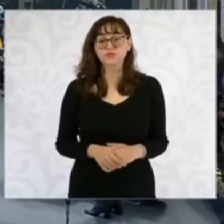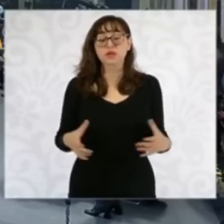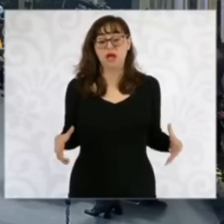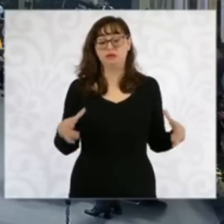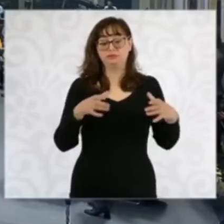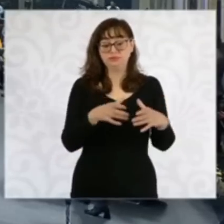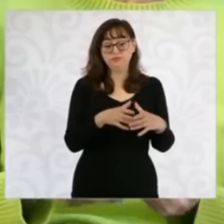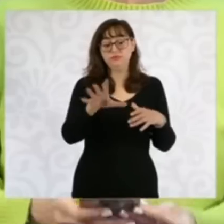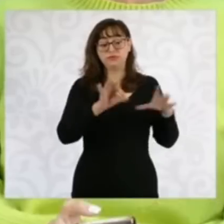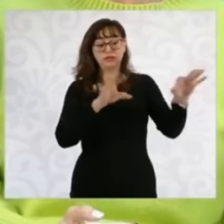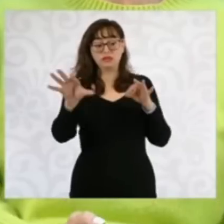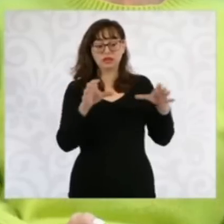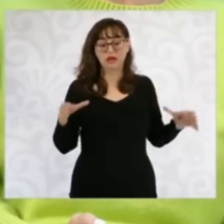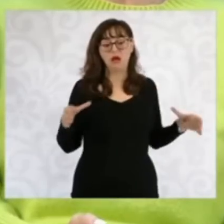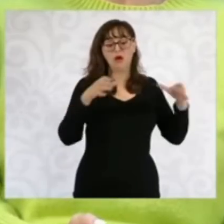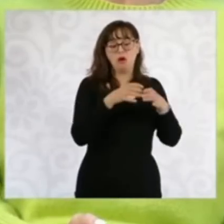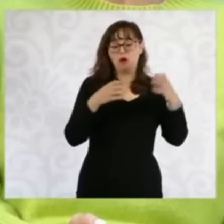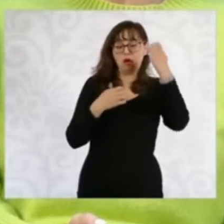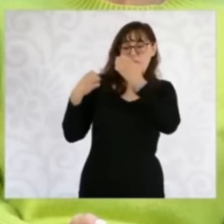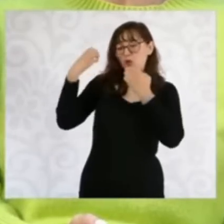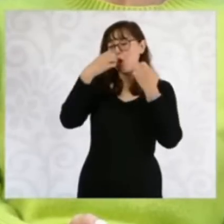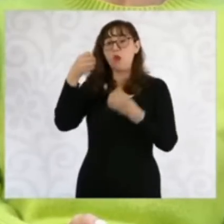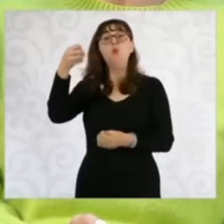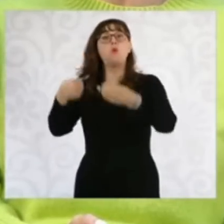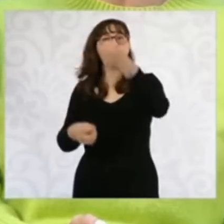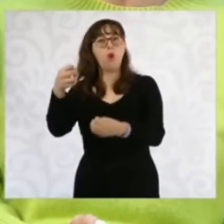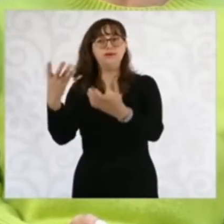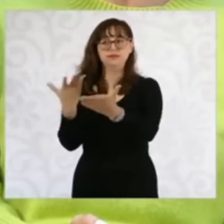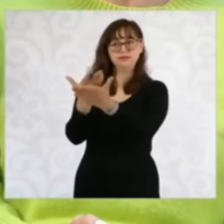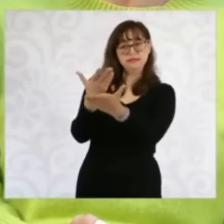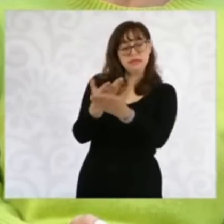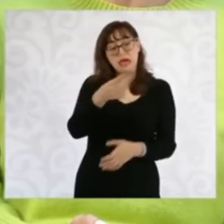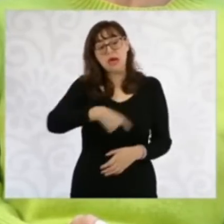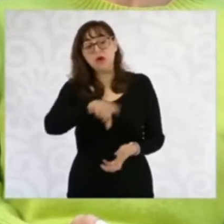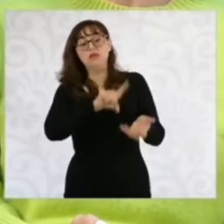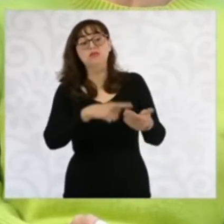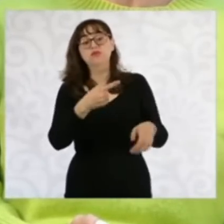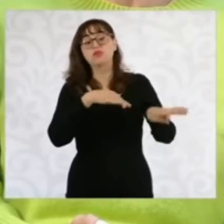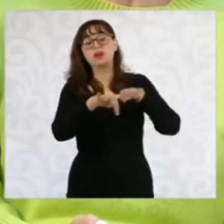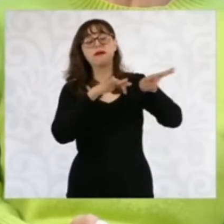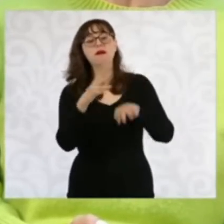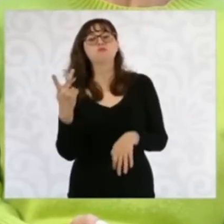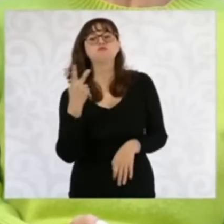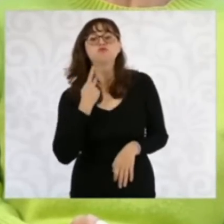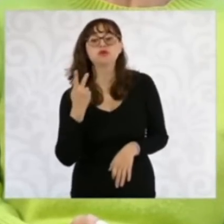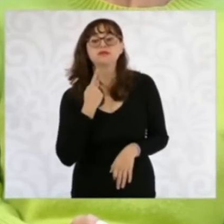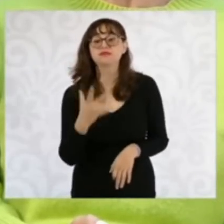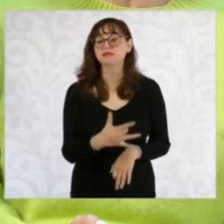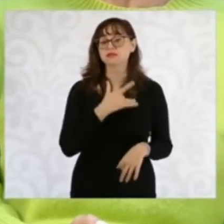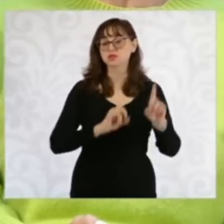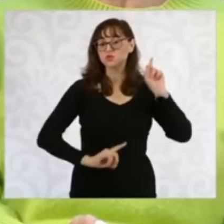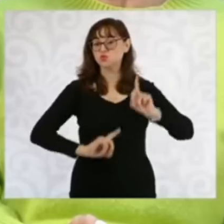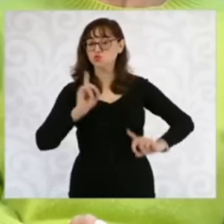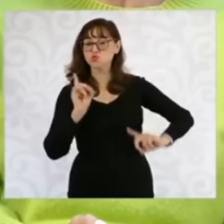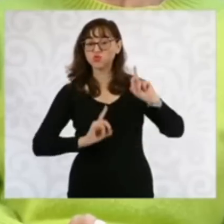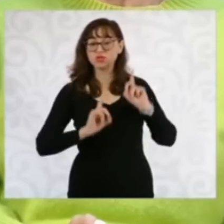Evaluación, lo cual ha generado dudas sobre su imparcialidad? ¿Cómo responde a quienes cuestionan esta objetividad del comité y cuáles son las